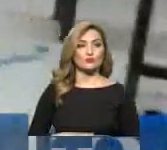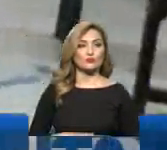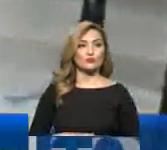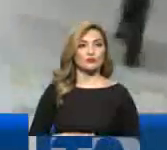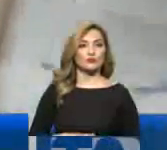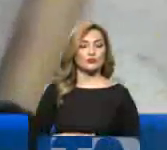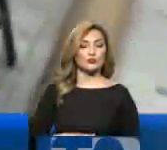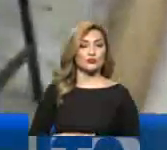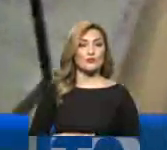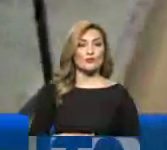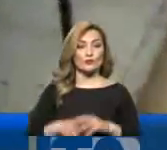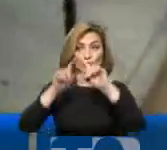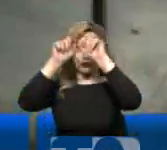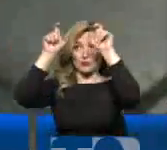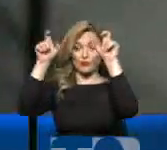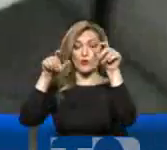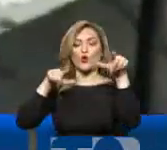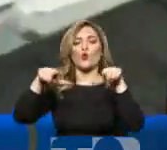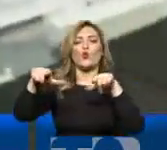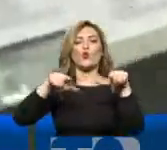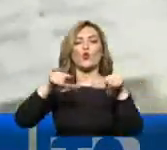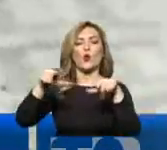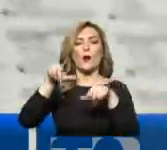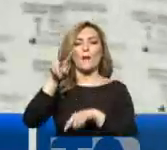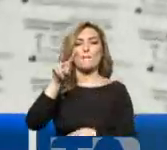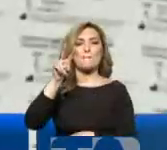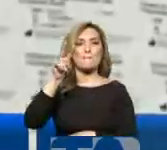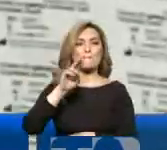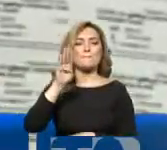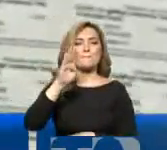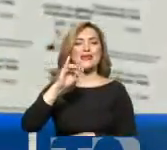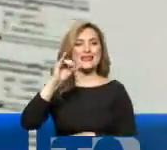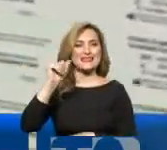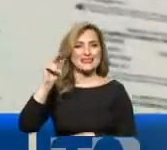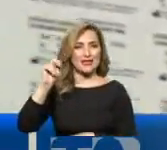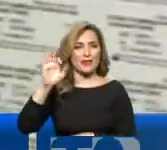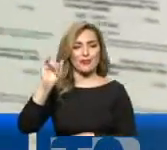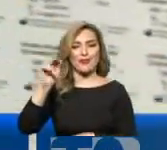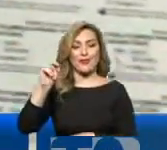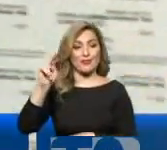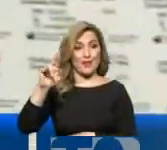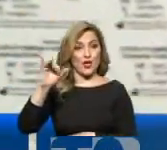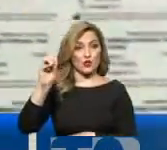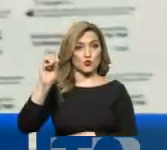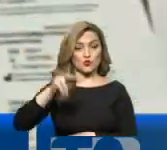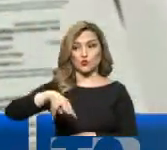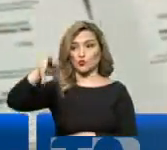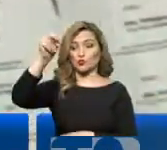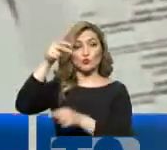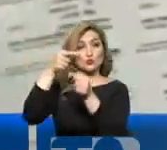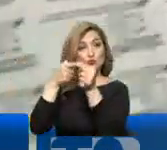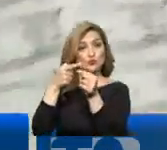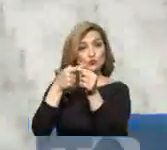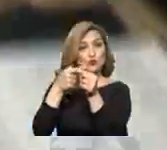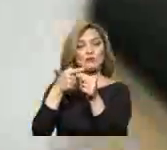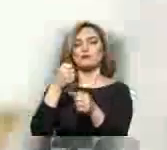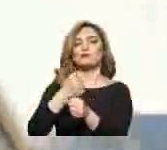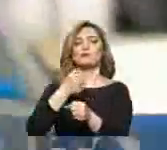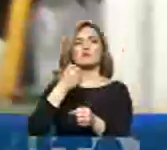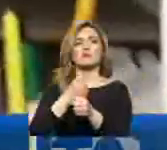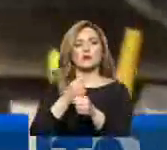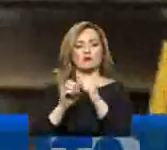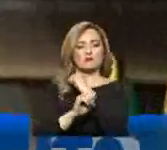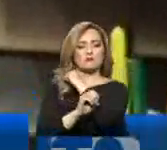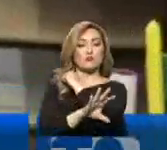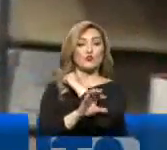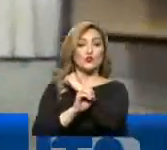Se trata de una empresa ubicada en el sector Bicentenario al norte de Quito, la cual se dedicaba a la publicidad y a la importación de